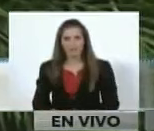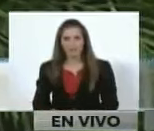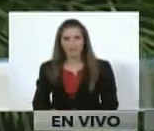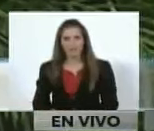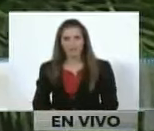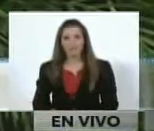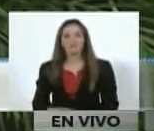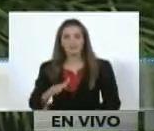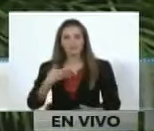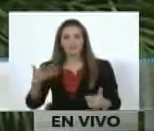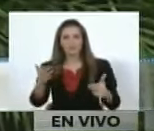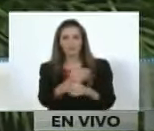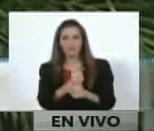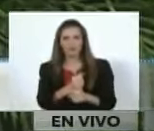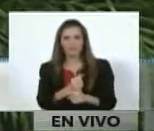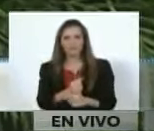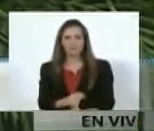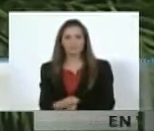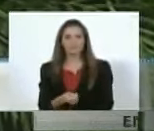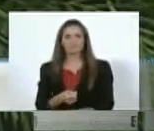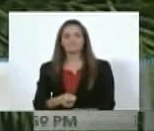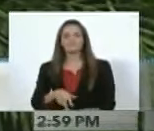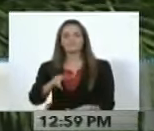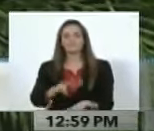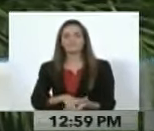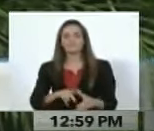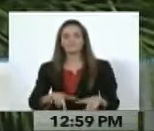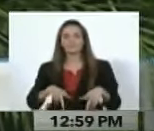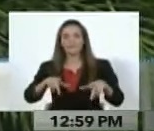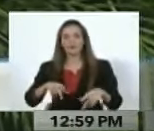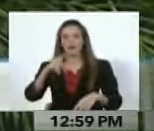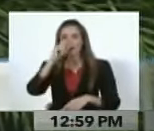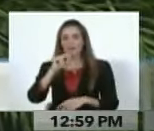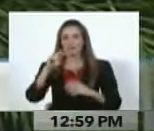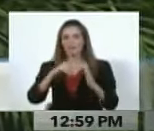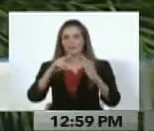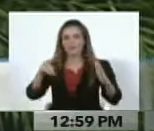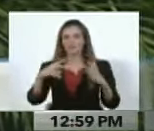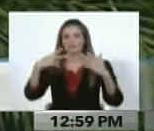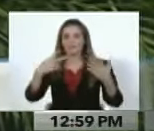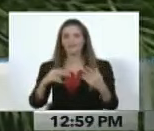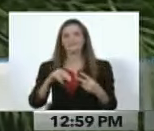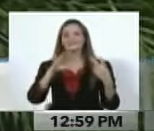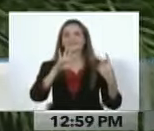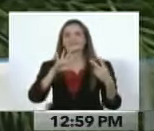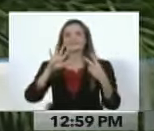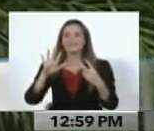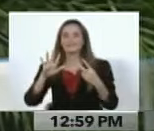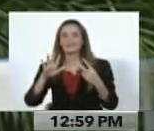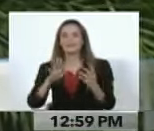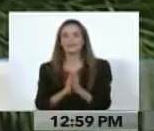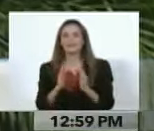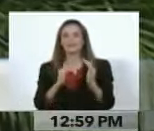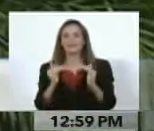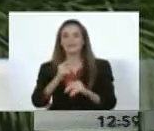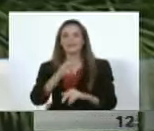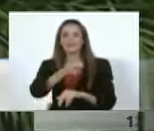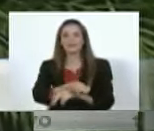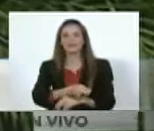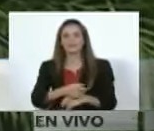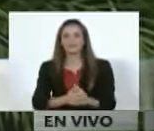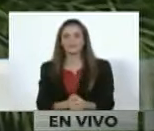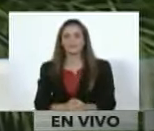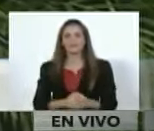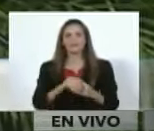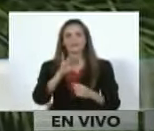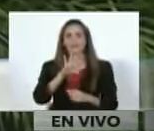se logró certificar en lo que va del 2017, 77 posgrados,